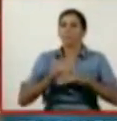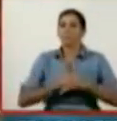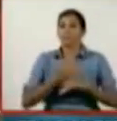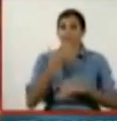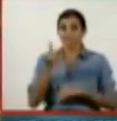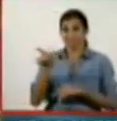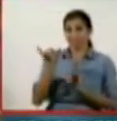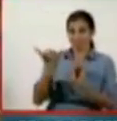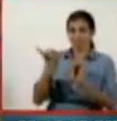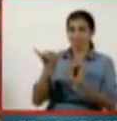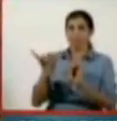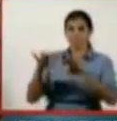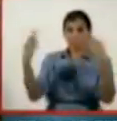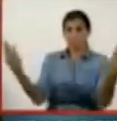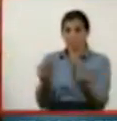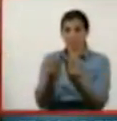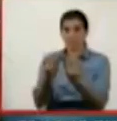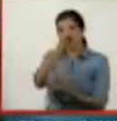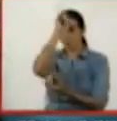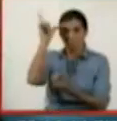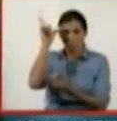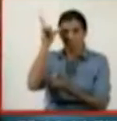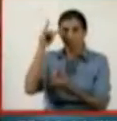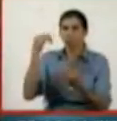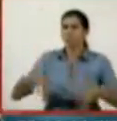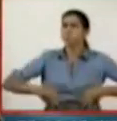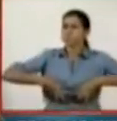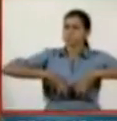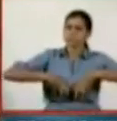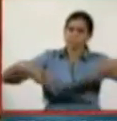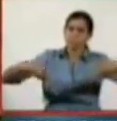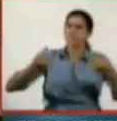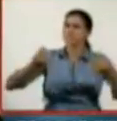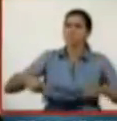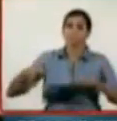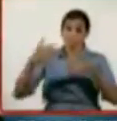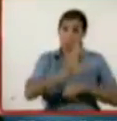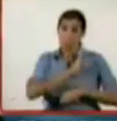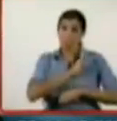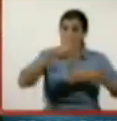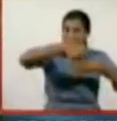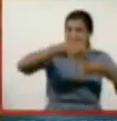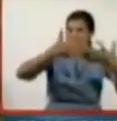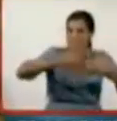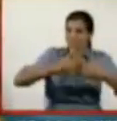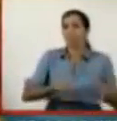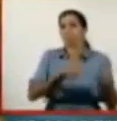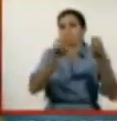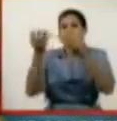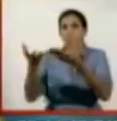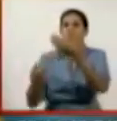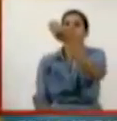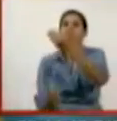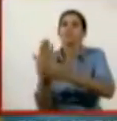a gestiones de su familia se desviaron millonarios recursos de pd vesa para fundar el partido primero